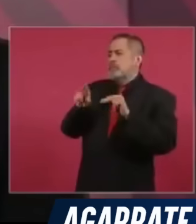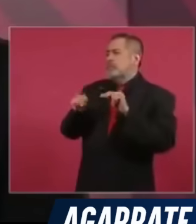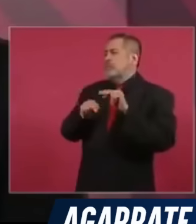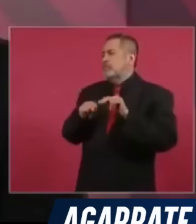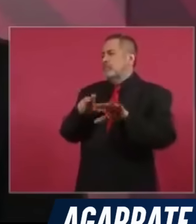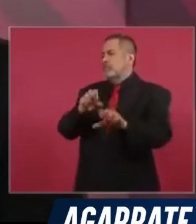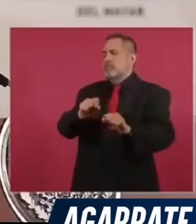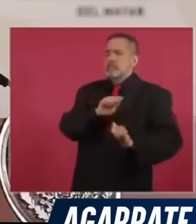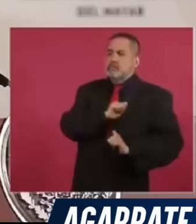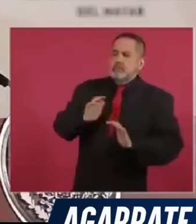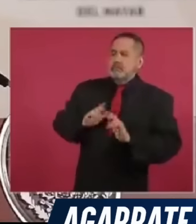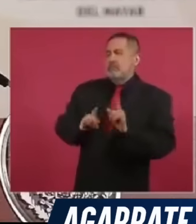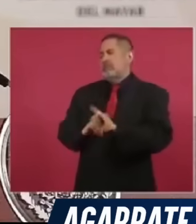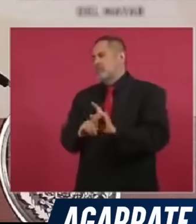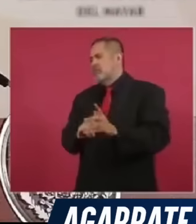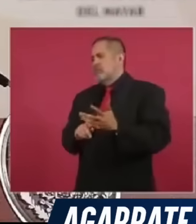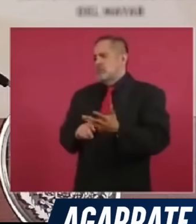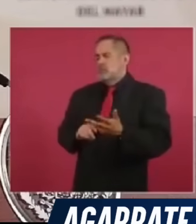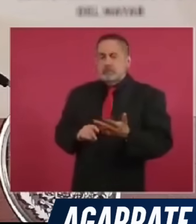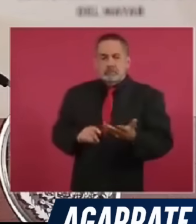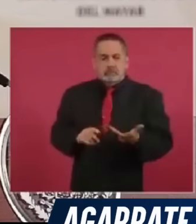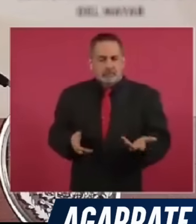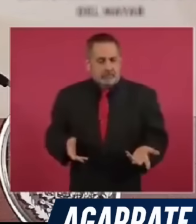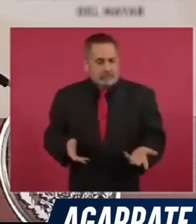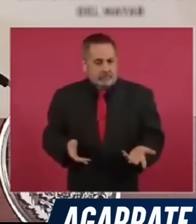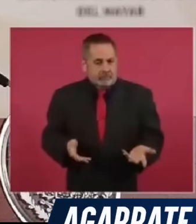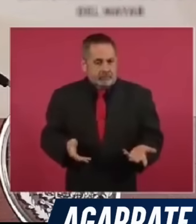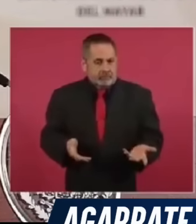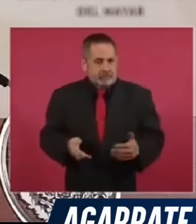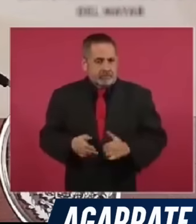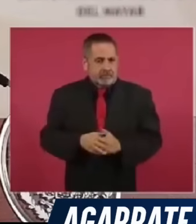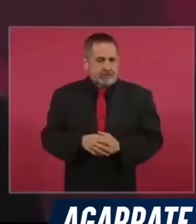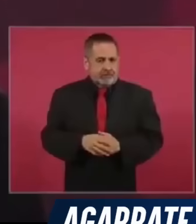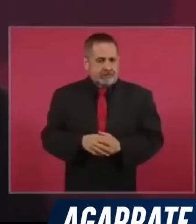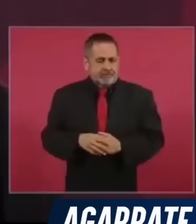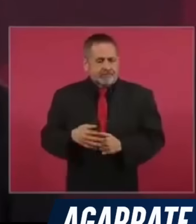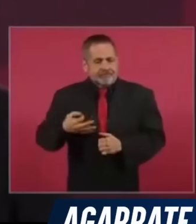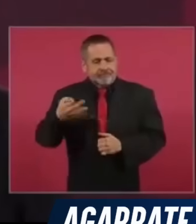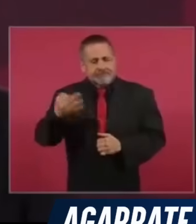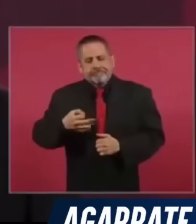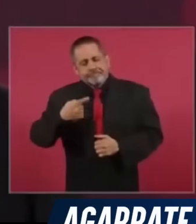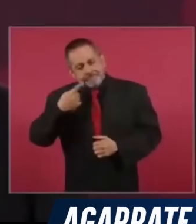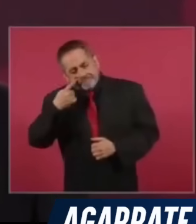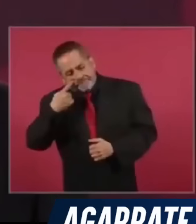oponen y ahora como ya habíamos venir